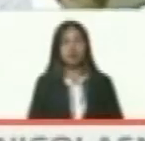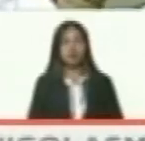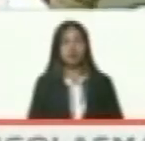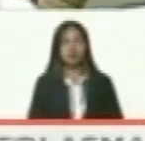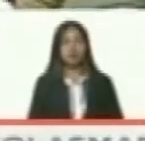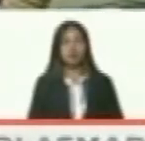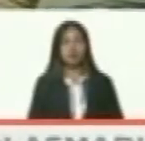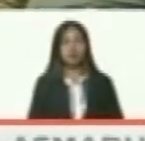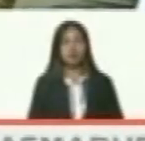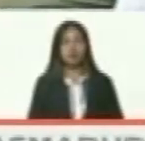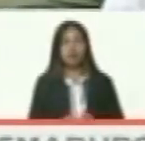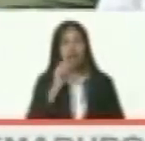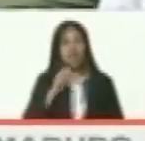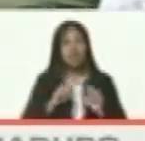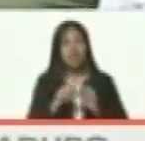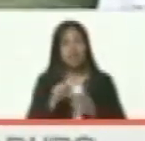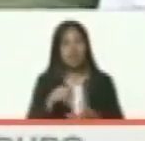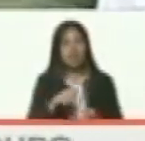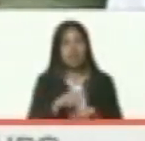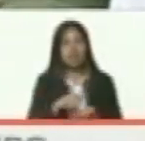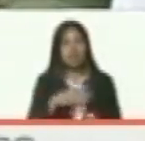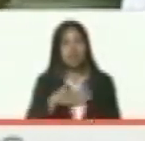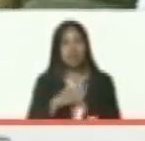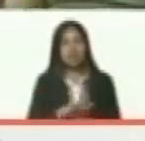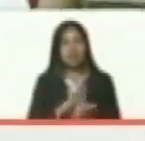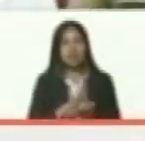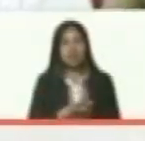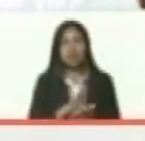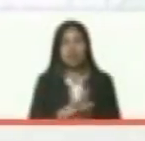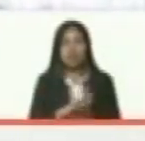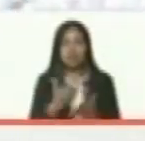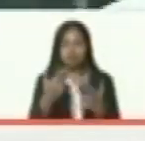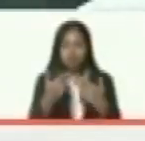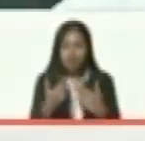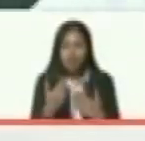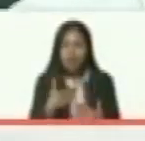adelante, Marilyn. ¿Para dónde vas, Marilyn? Ven para acá, mija. Ven para acá.